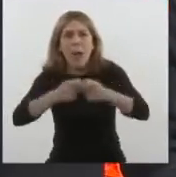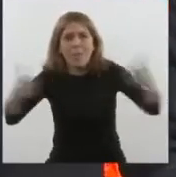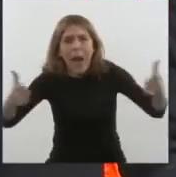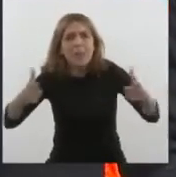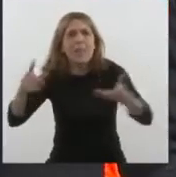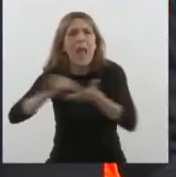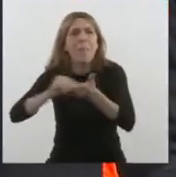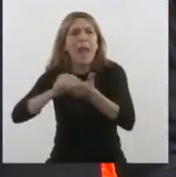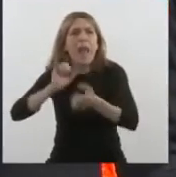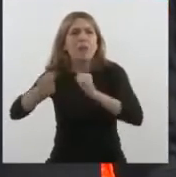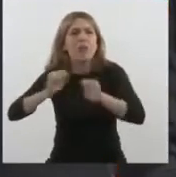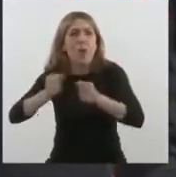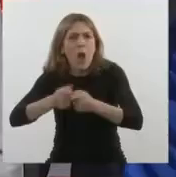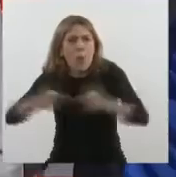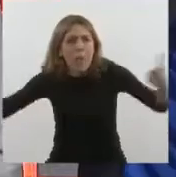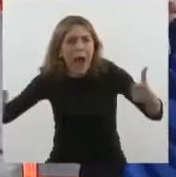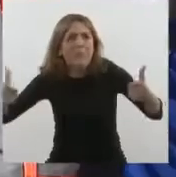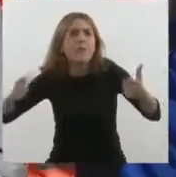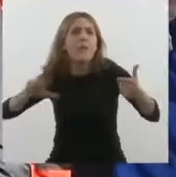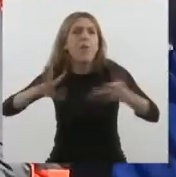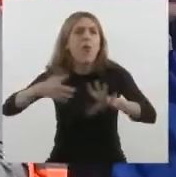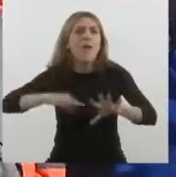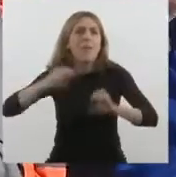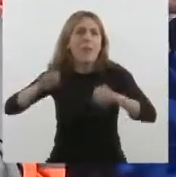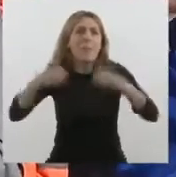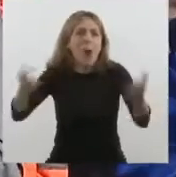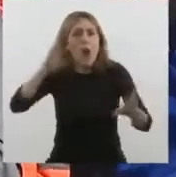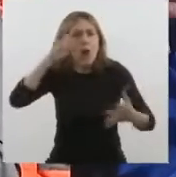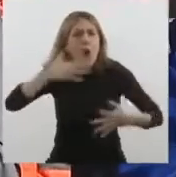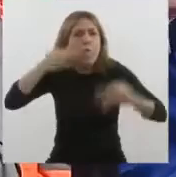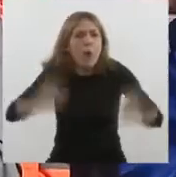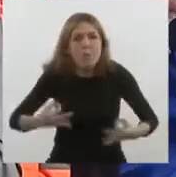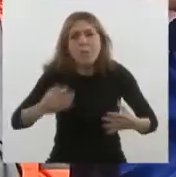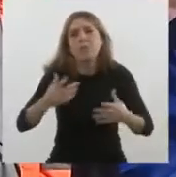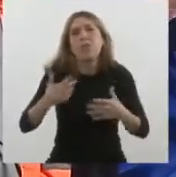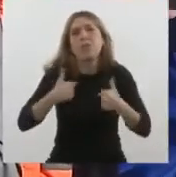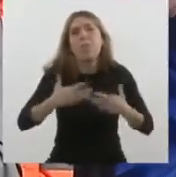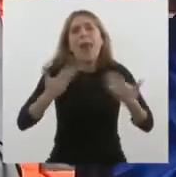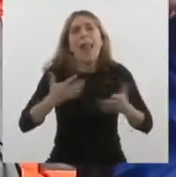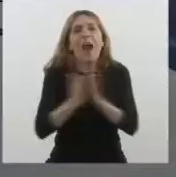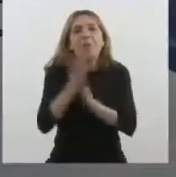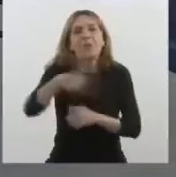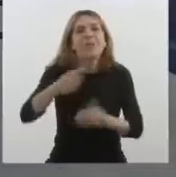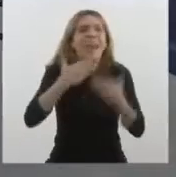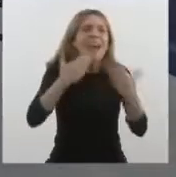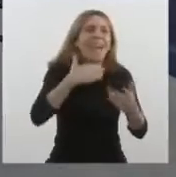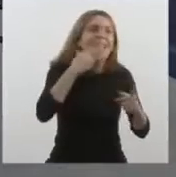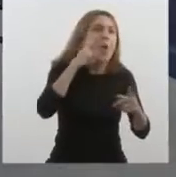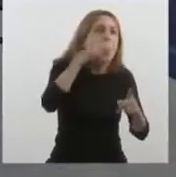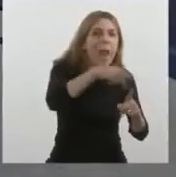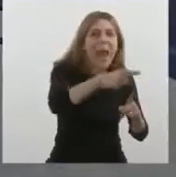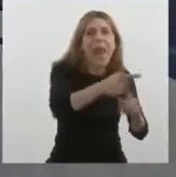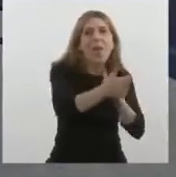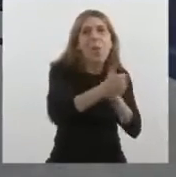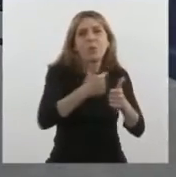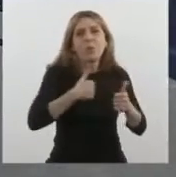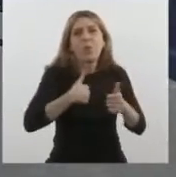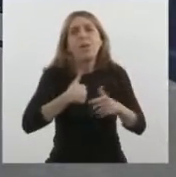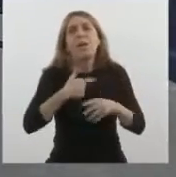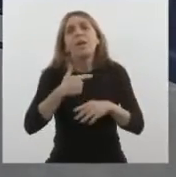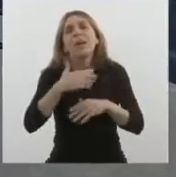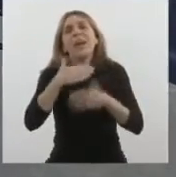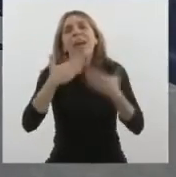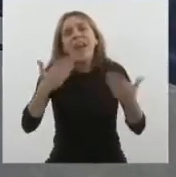vida para los argentinos. Ese es nuestro compromiso. Feliz de estar acá acompañándolo. Gracias, Julián, por acompañarme. Mi memoria eterna